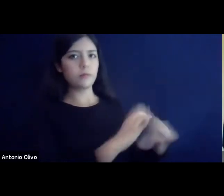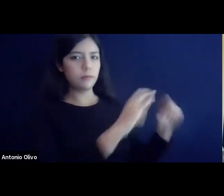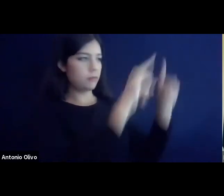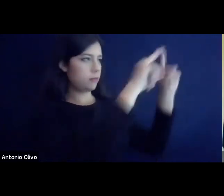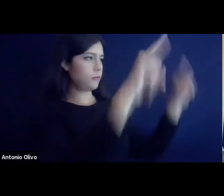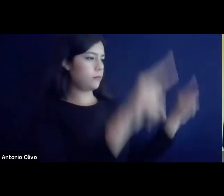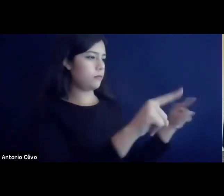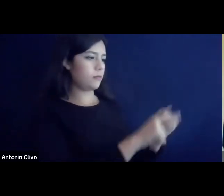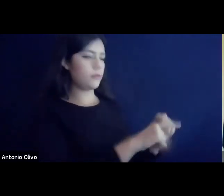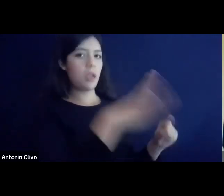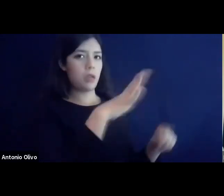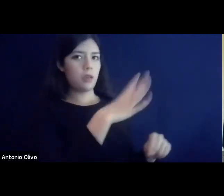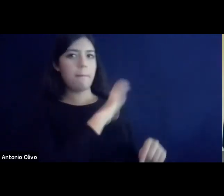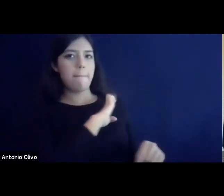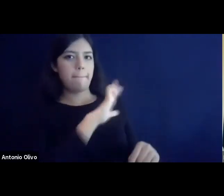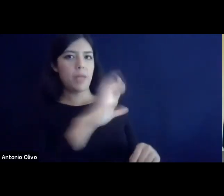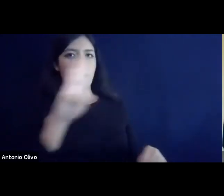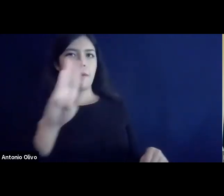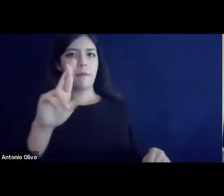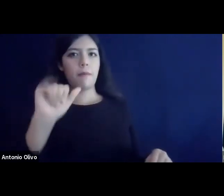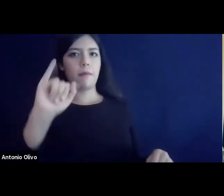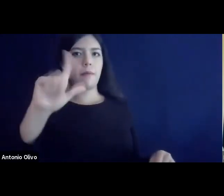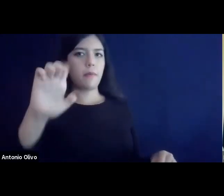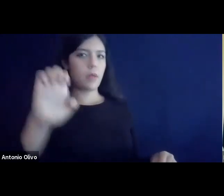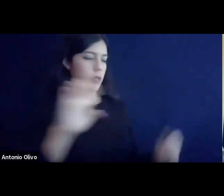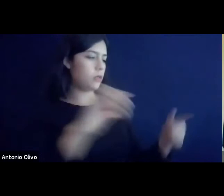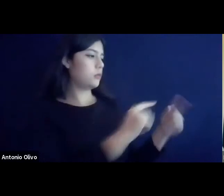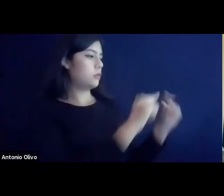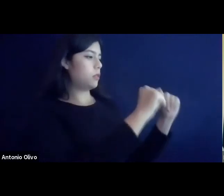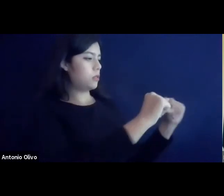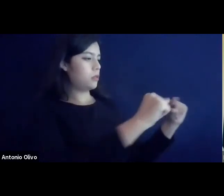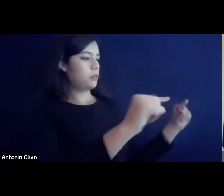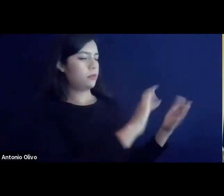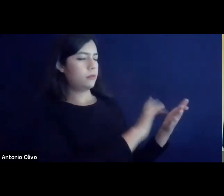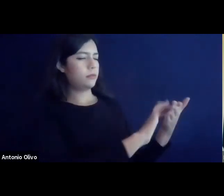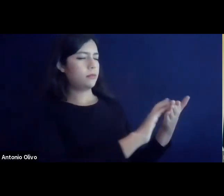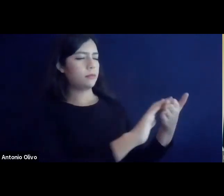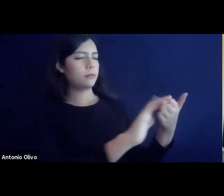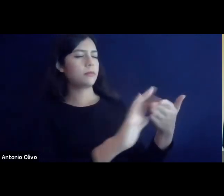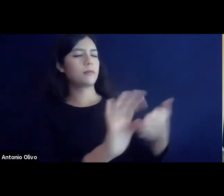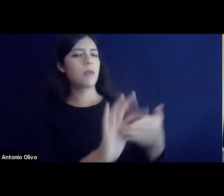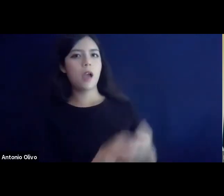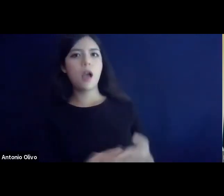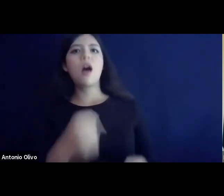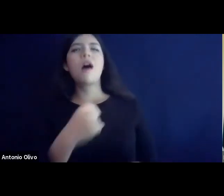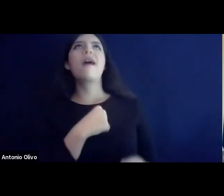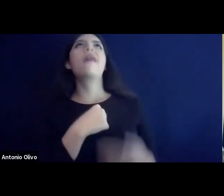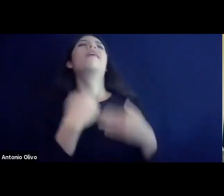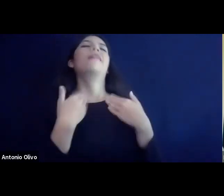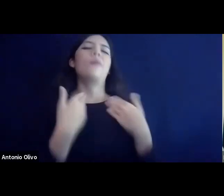ya fue así como me di cuenta de que podía irme siendo autodidacta, de que podía entrar a la escuela.